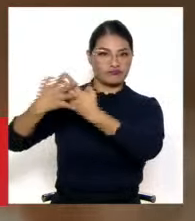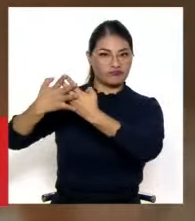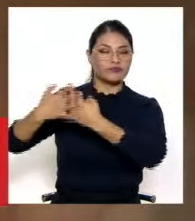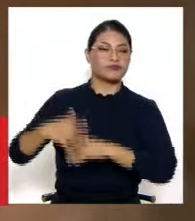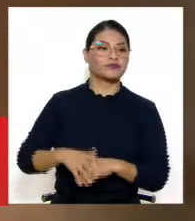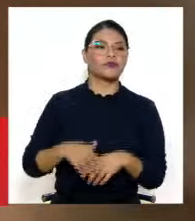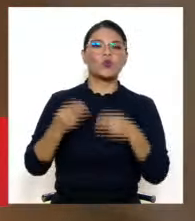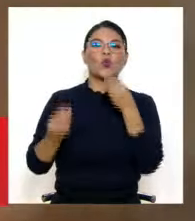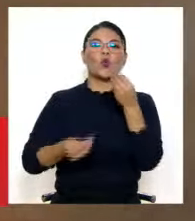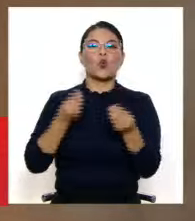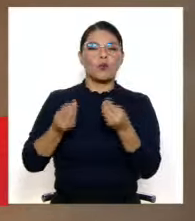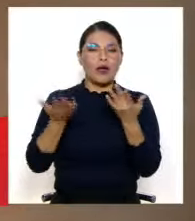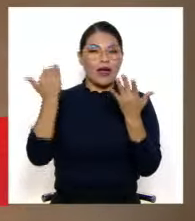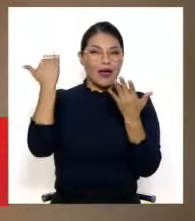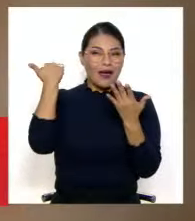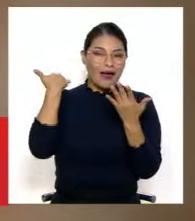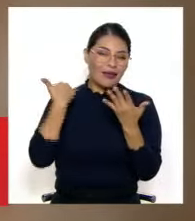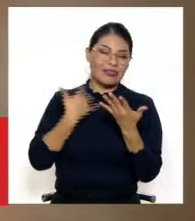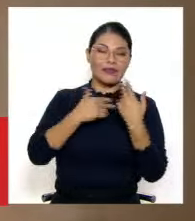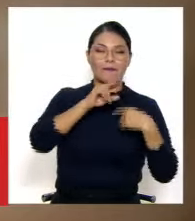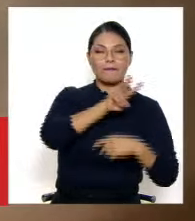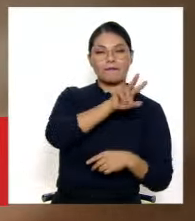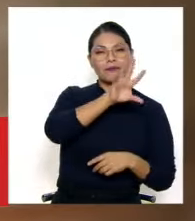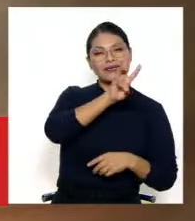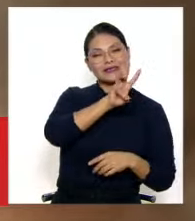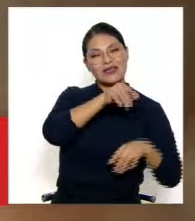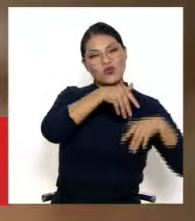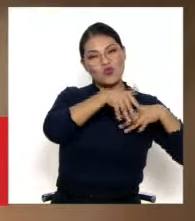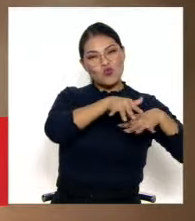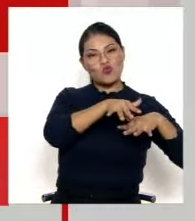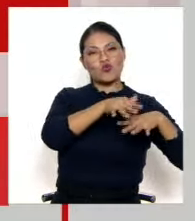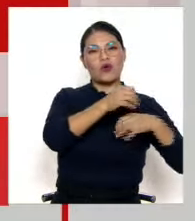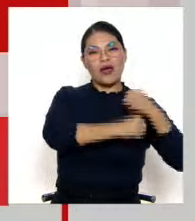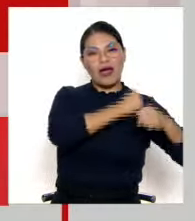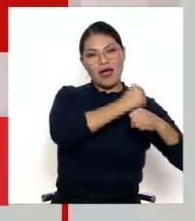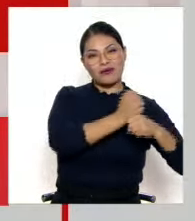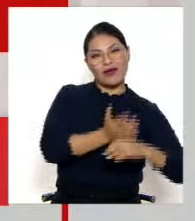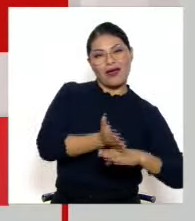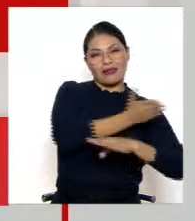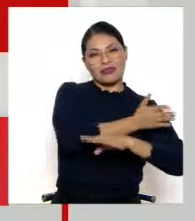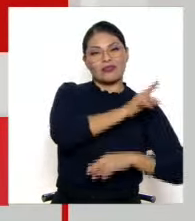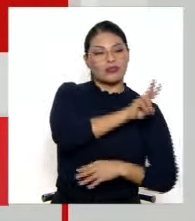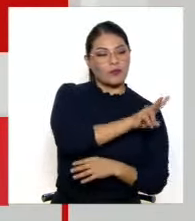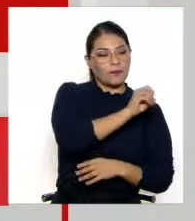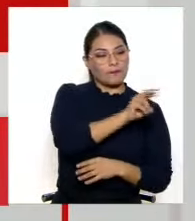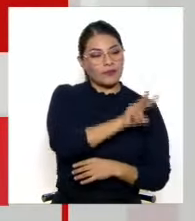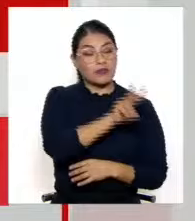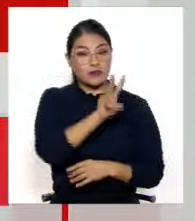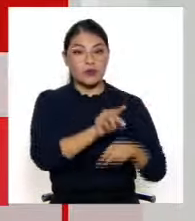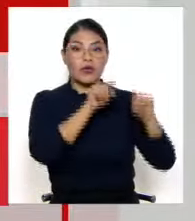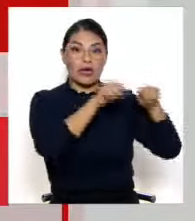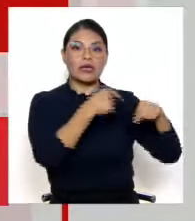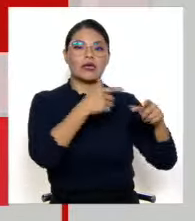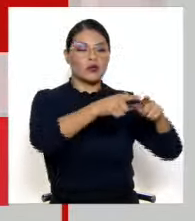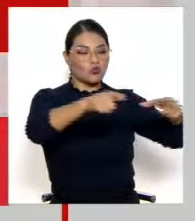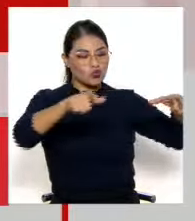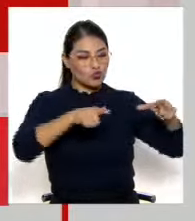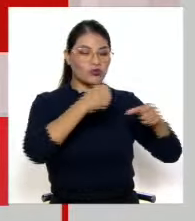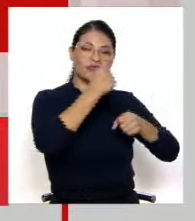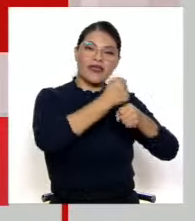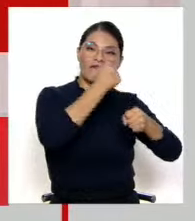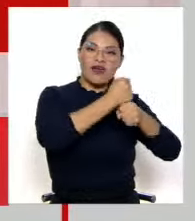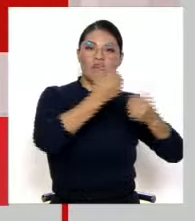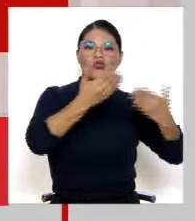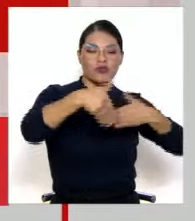hechos ocurrieron la noche del 26 de julio del año 2022 en la oficina donde funcionaba su despacho ubicado en la